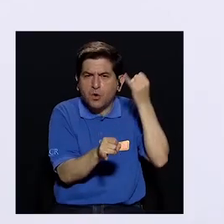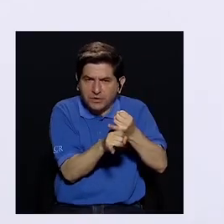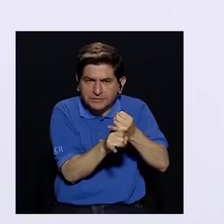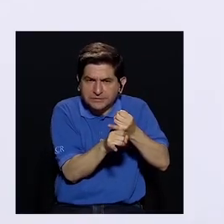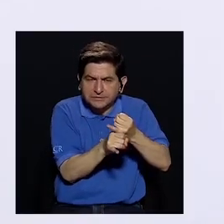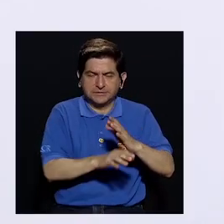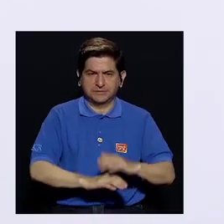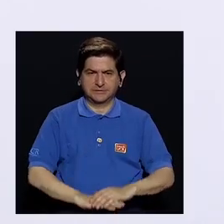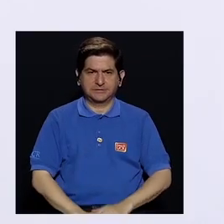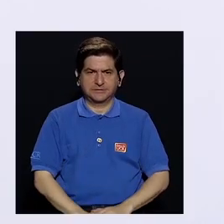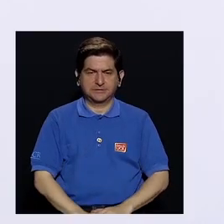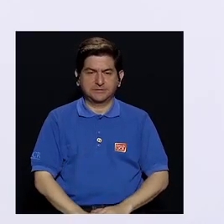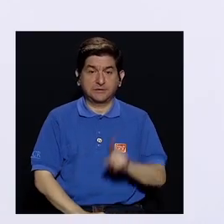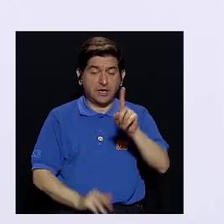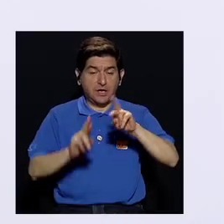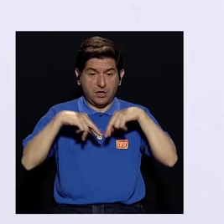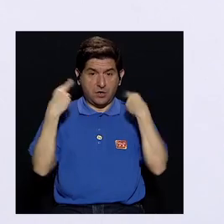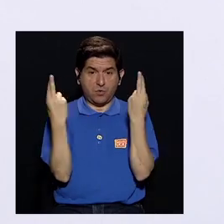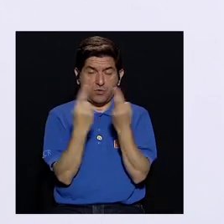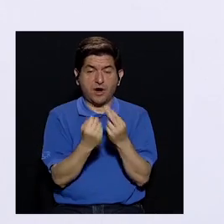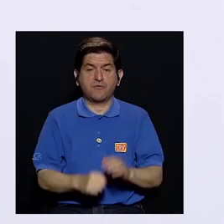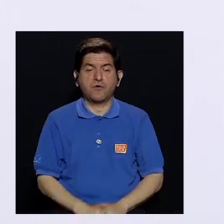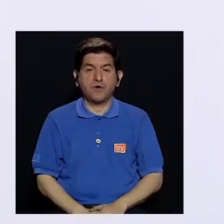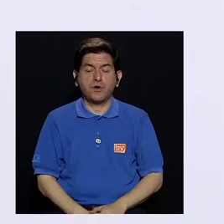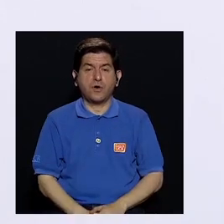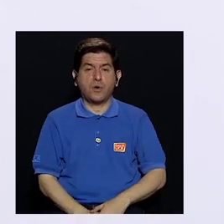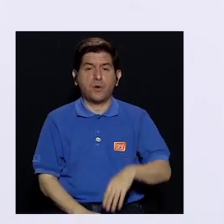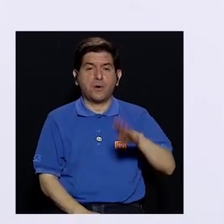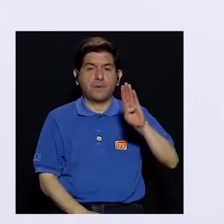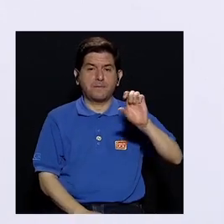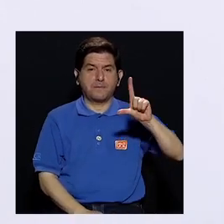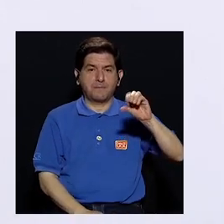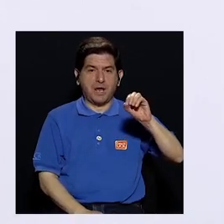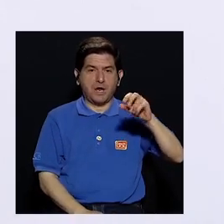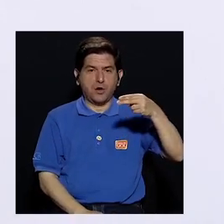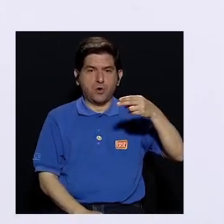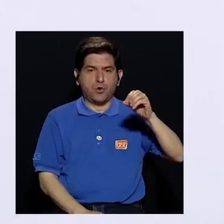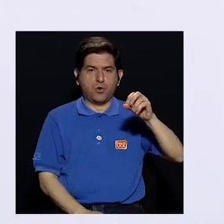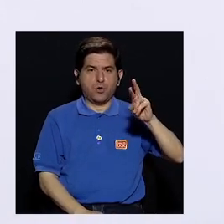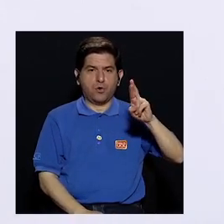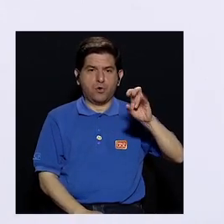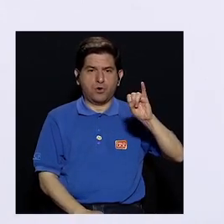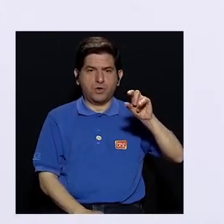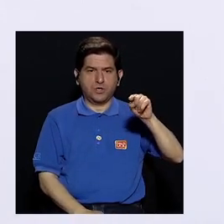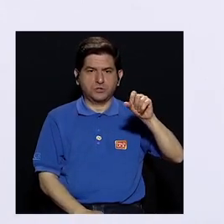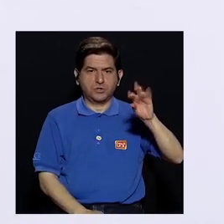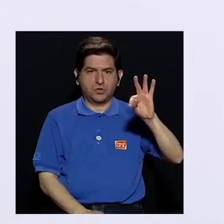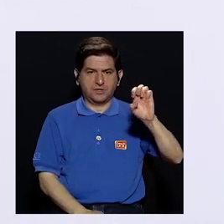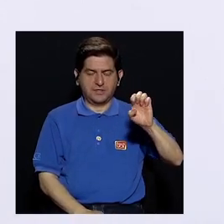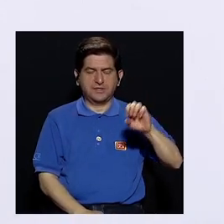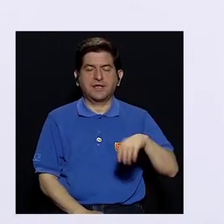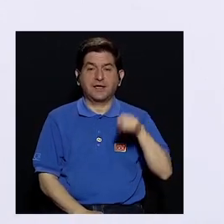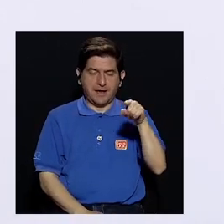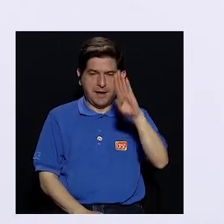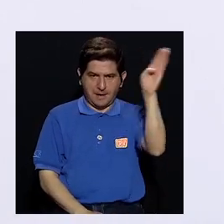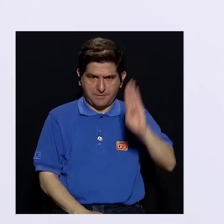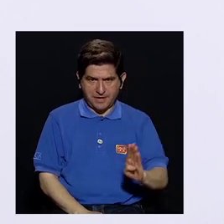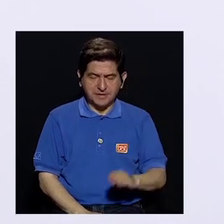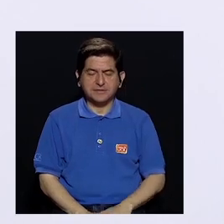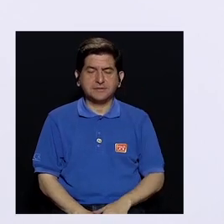pero lo más importante del punto de vista de política internacional fue que en una reunión que se hizo en belo horizonte en